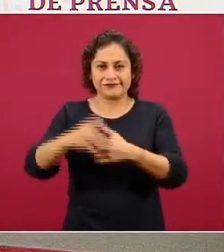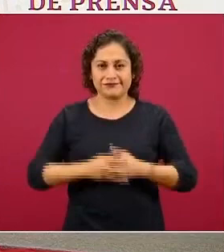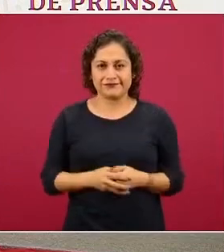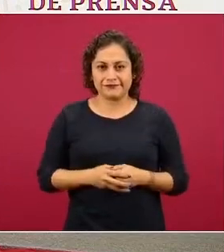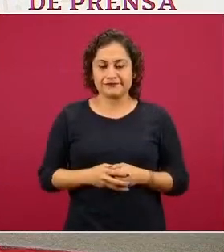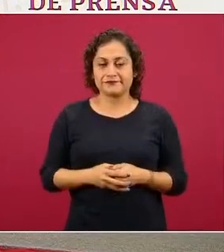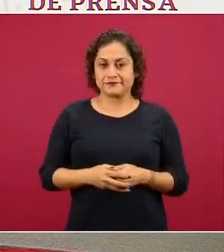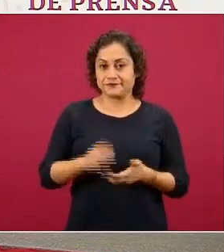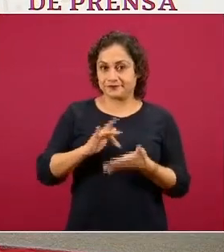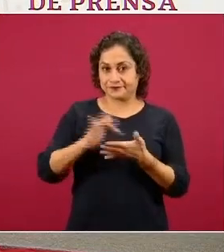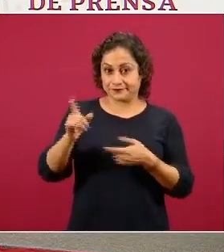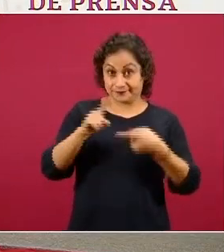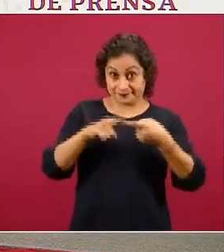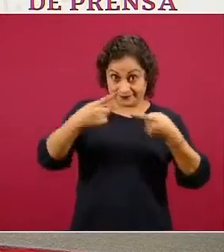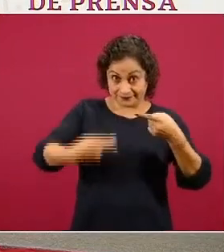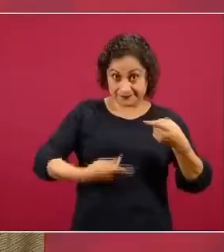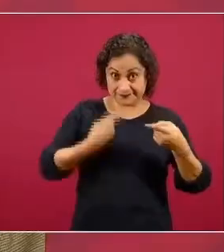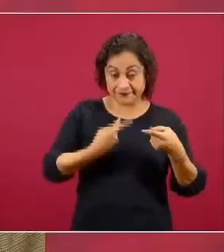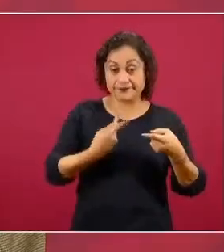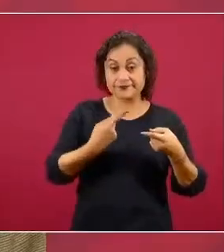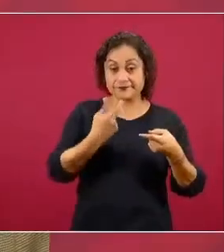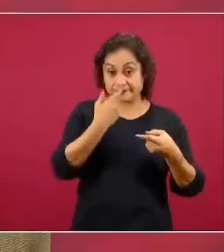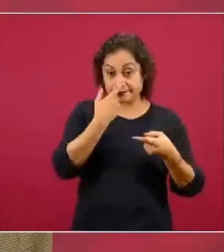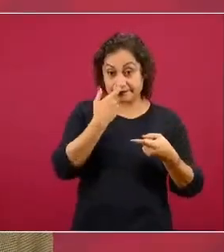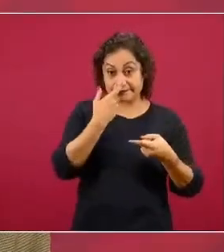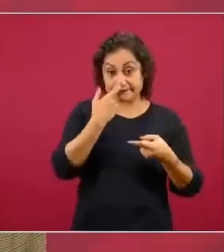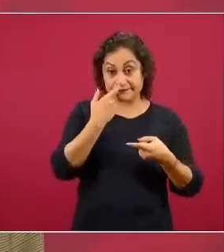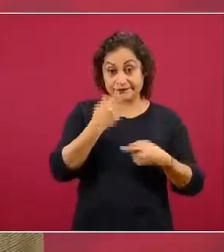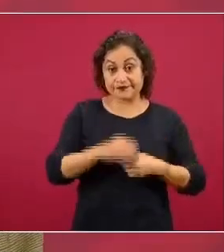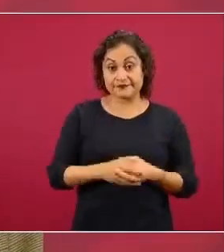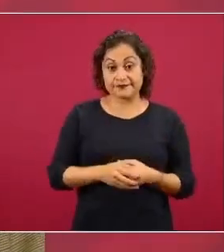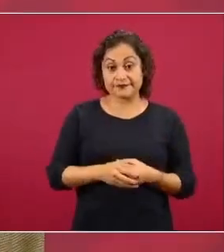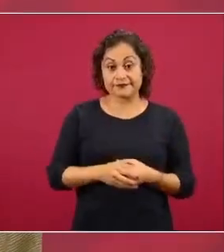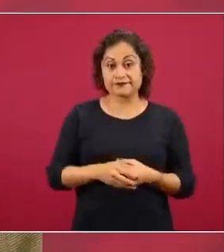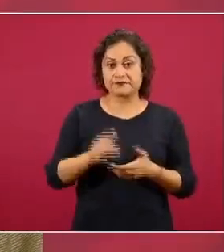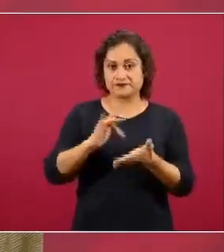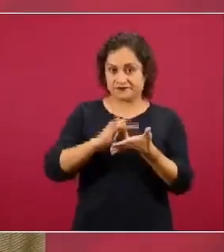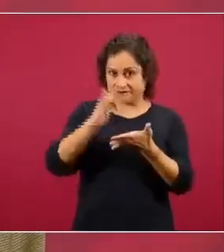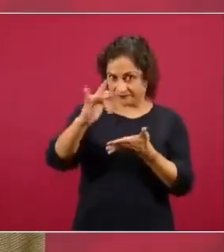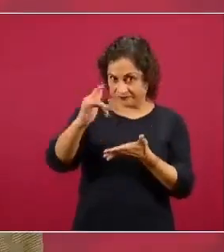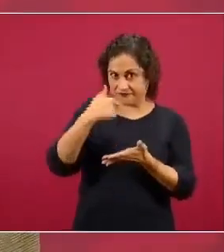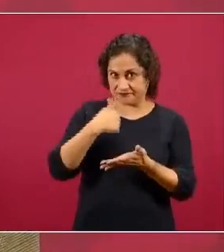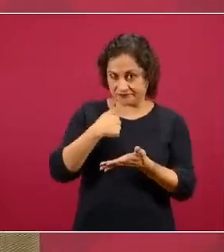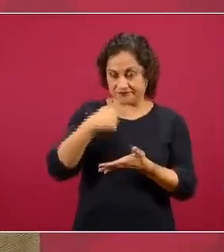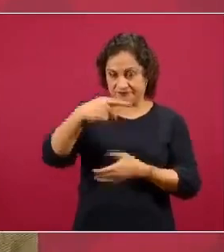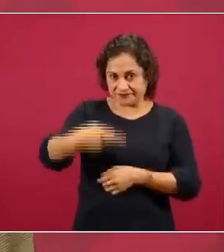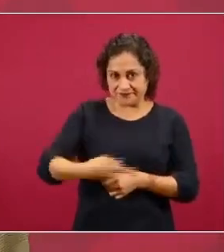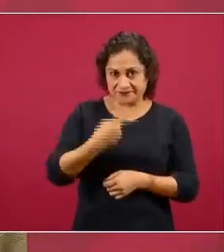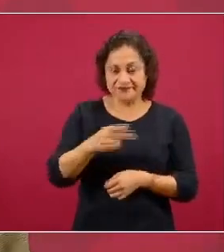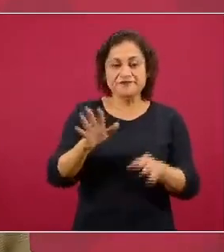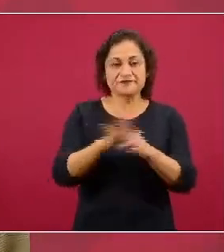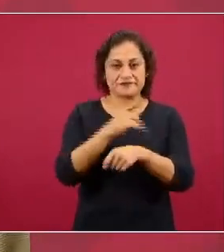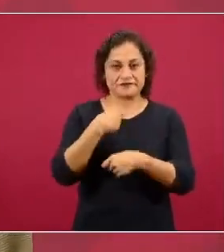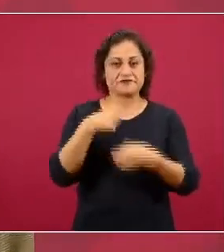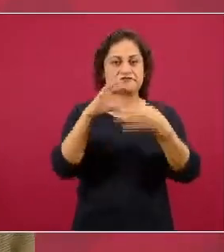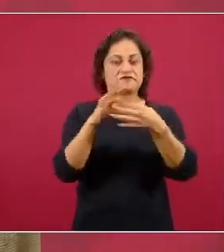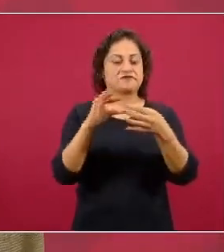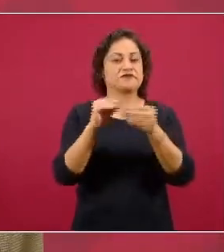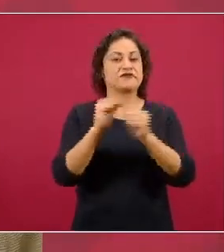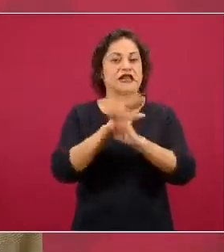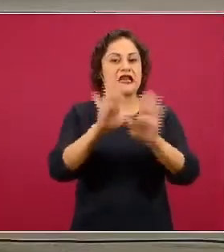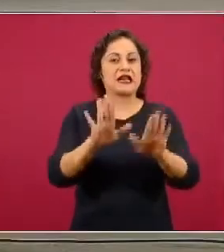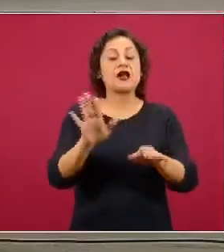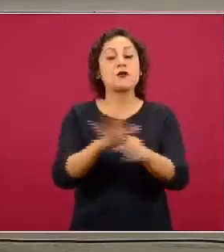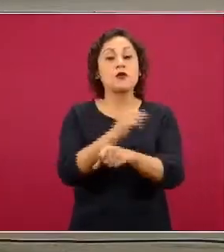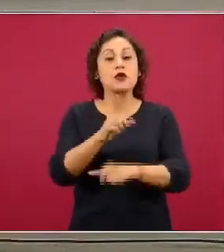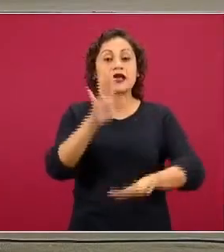Gracias. A ver, de la primera pregunta, digo, me sirve, gracias por preguntarla, porque quiero aclarar algunas cosas, ¿no? Porque a veces el